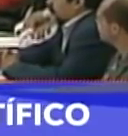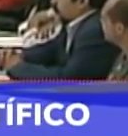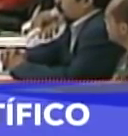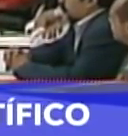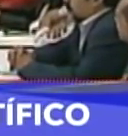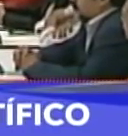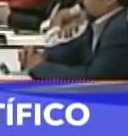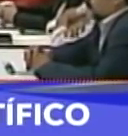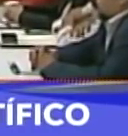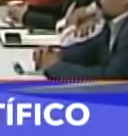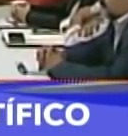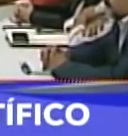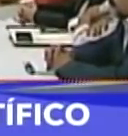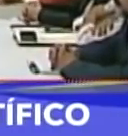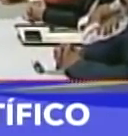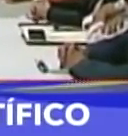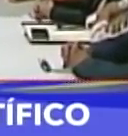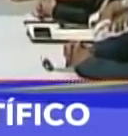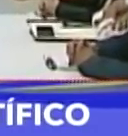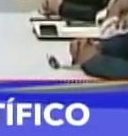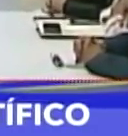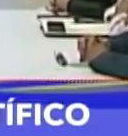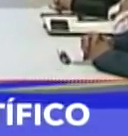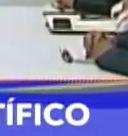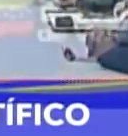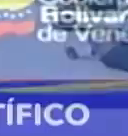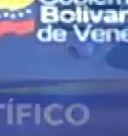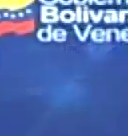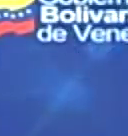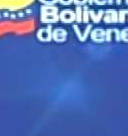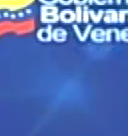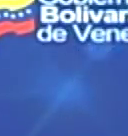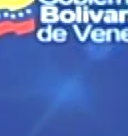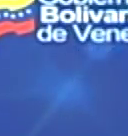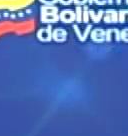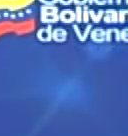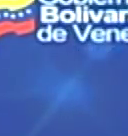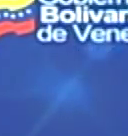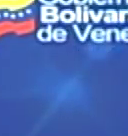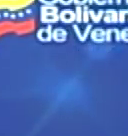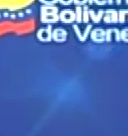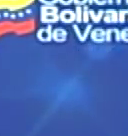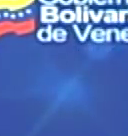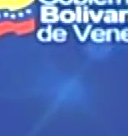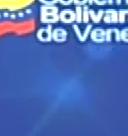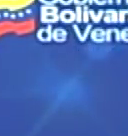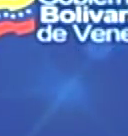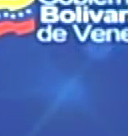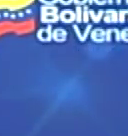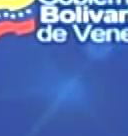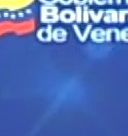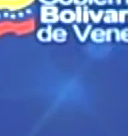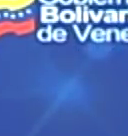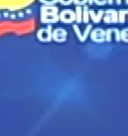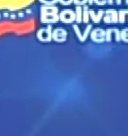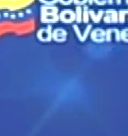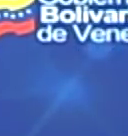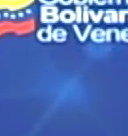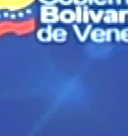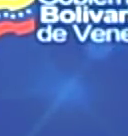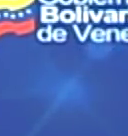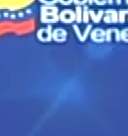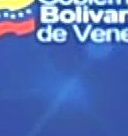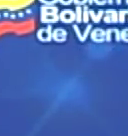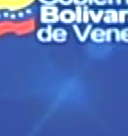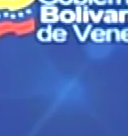Urbano, del Fondo Nacional de Ciencia, Tecnología e Innovación, del Centro de Investigación del